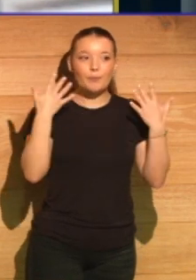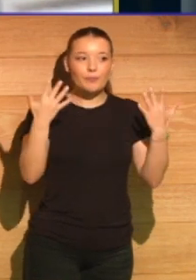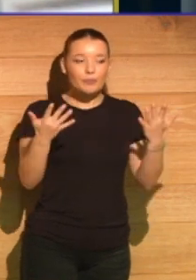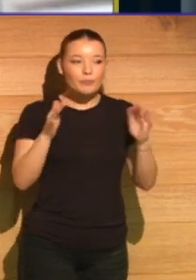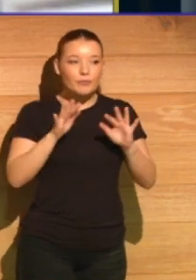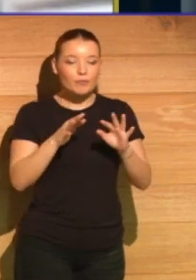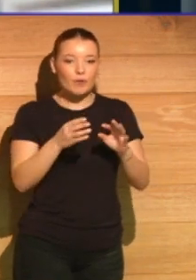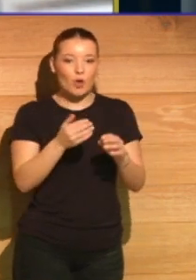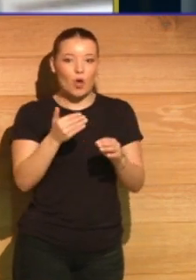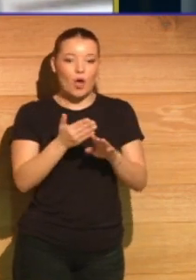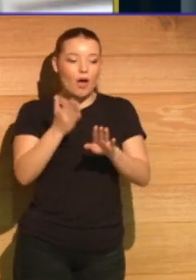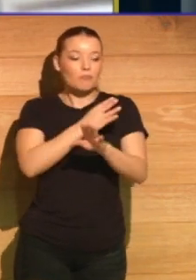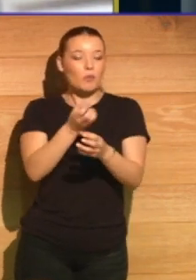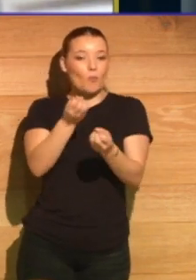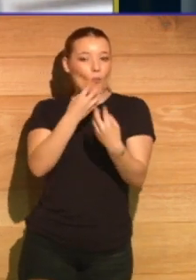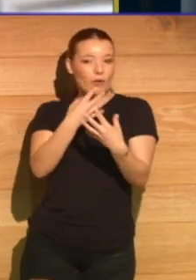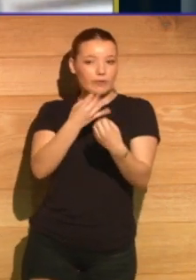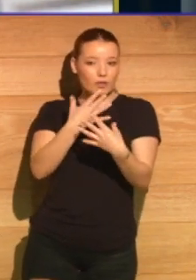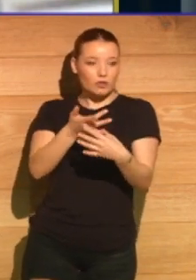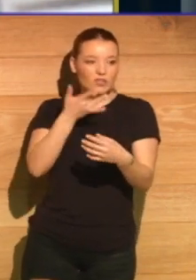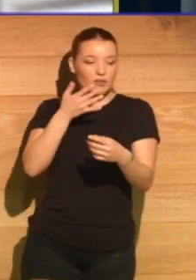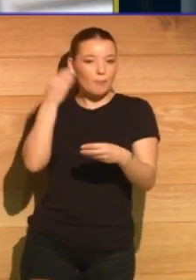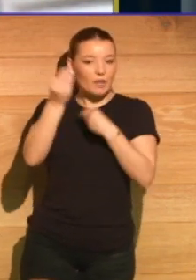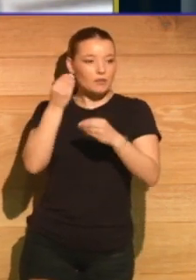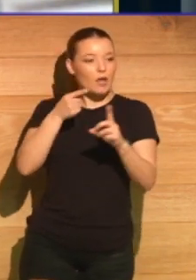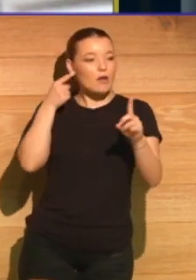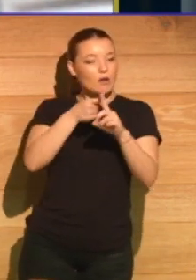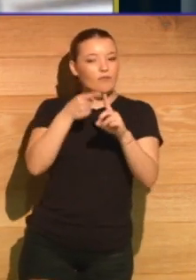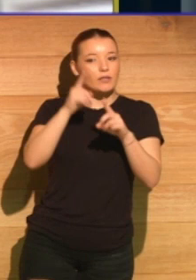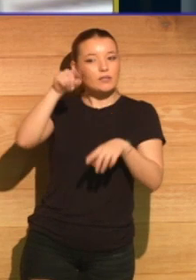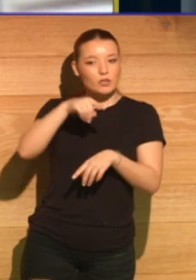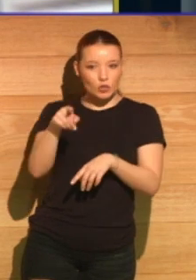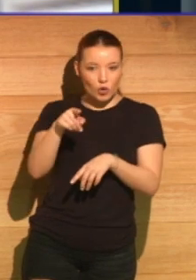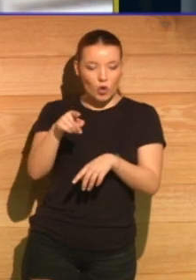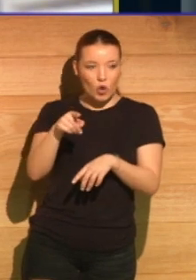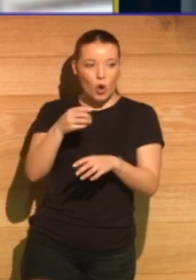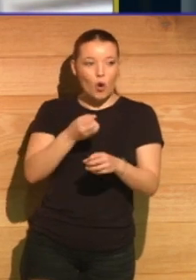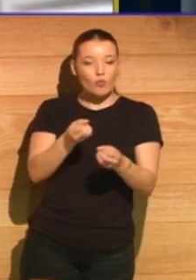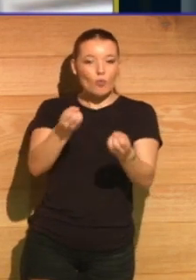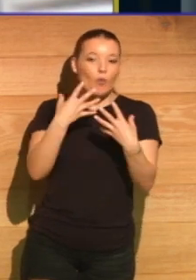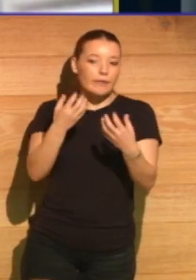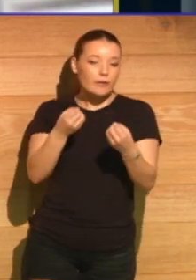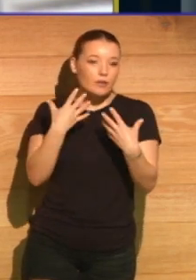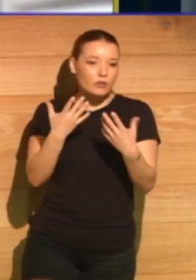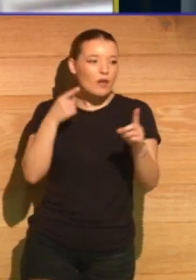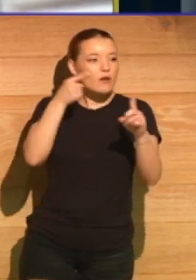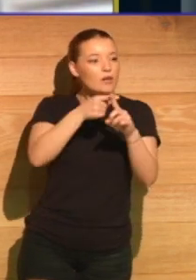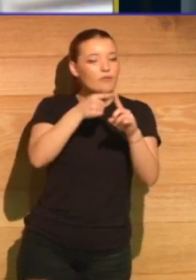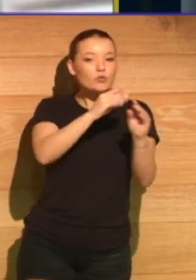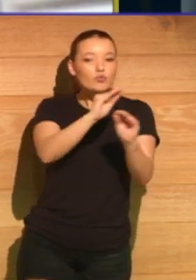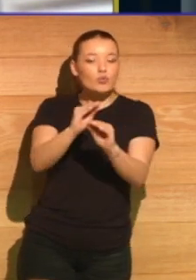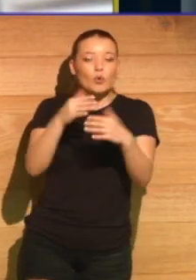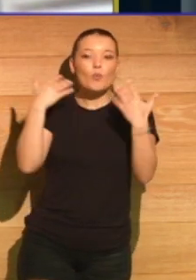así, si crees que puedes ser un referente, y me gustaría que me contaras cuáles fueron los tuyos, porque en aquel